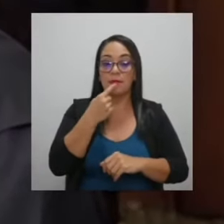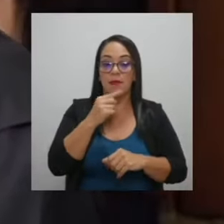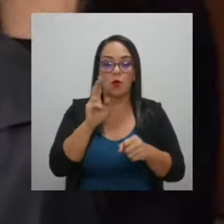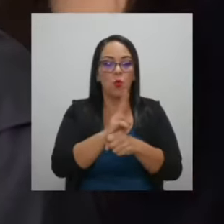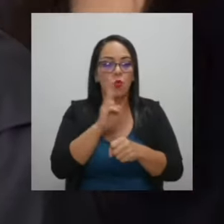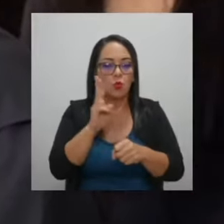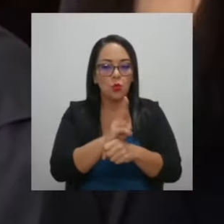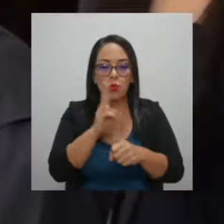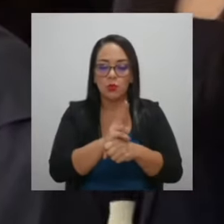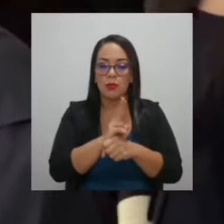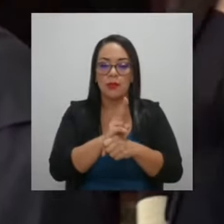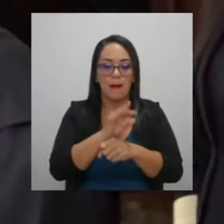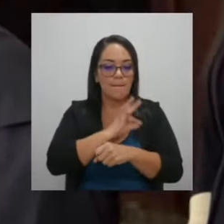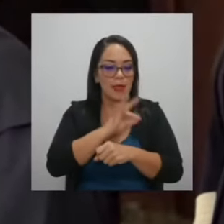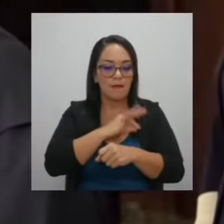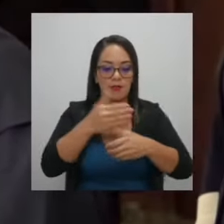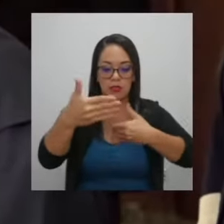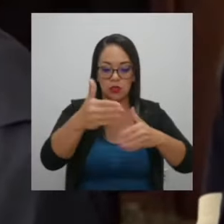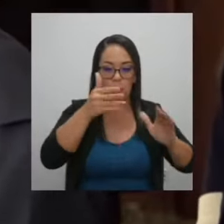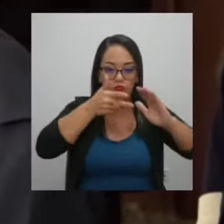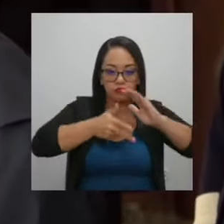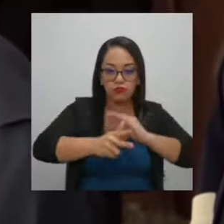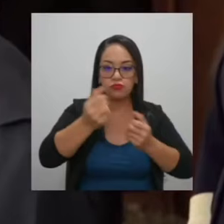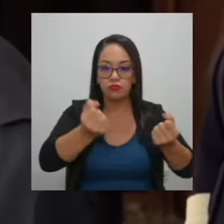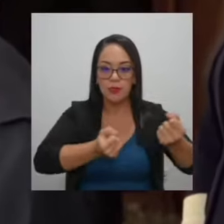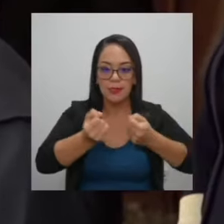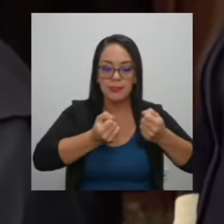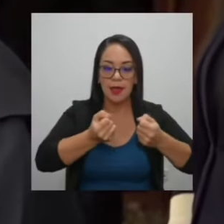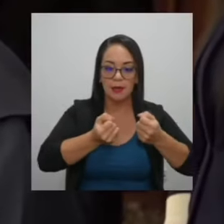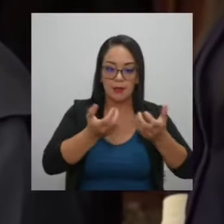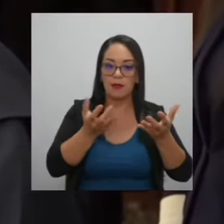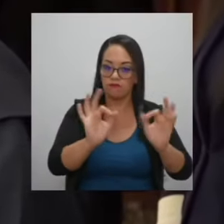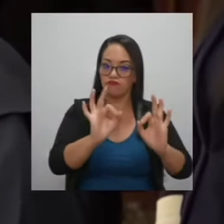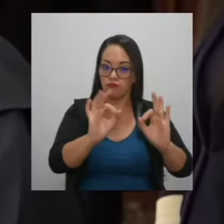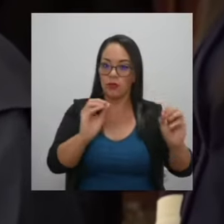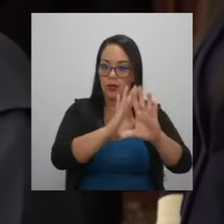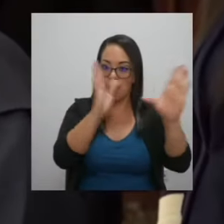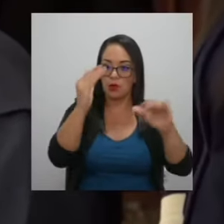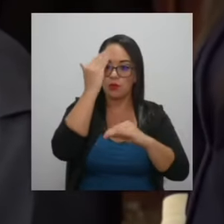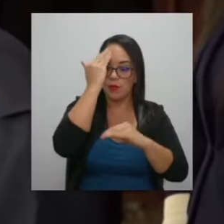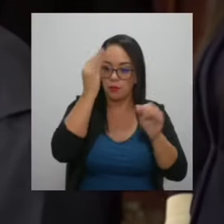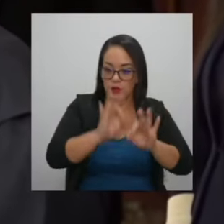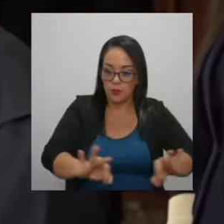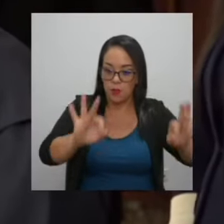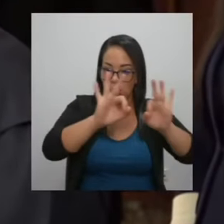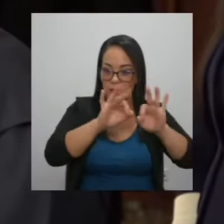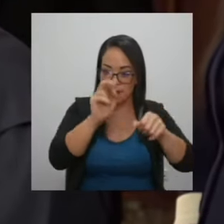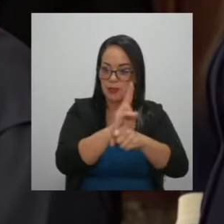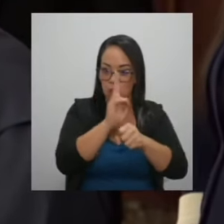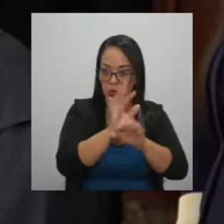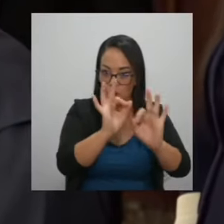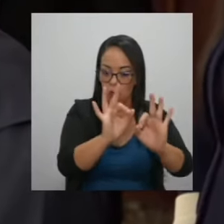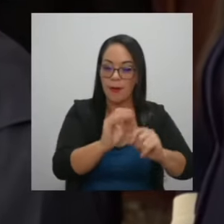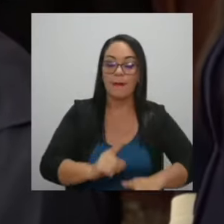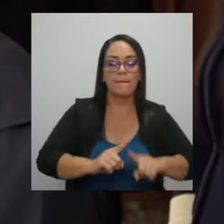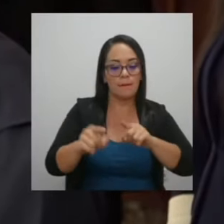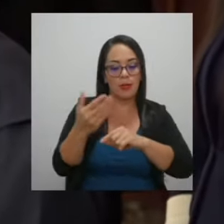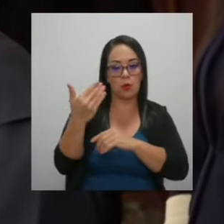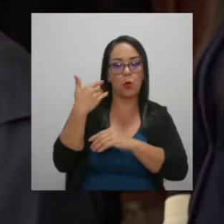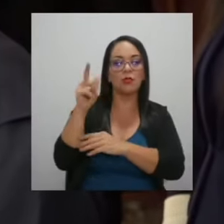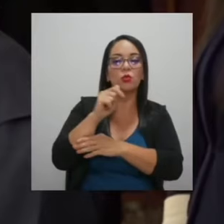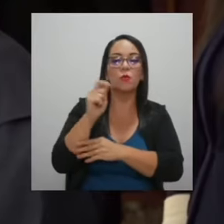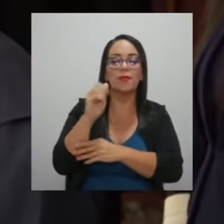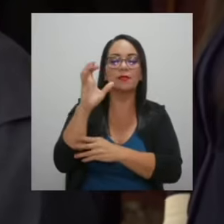escáneres está fuera de todo cuestionamiento de su importancia y la utilidad, pero aquí hace algunos meses se